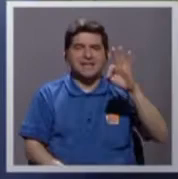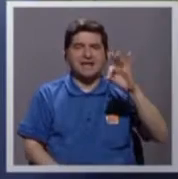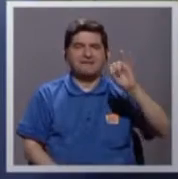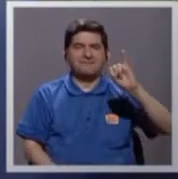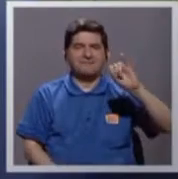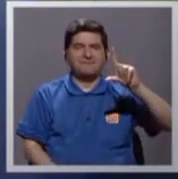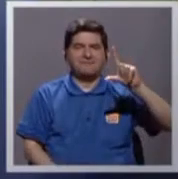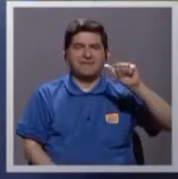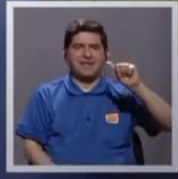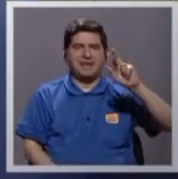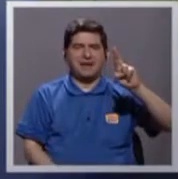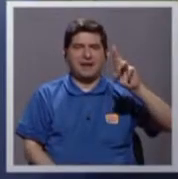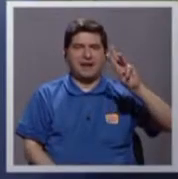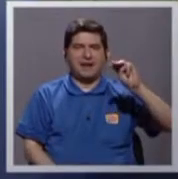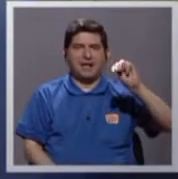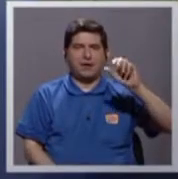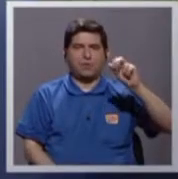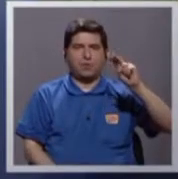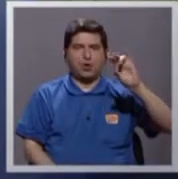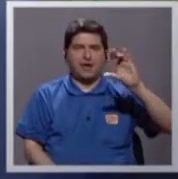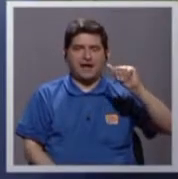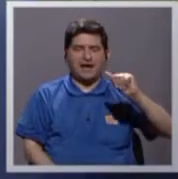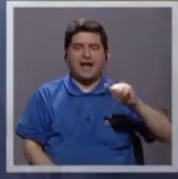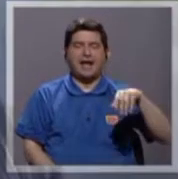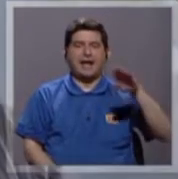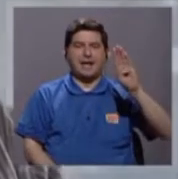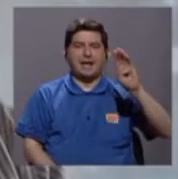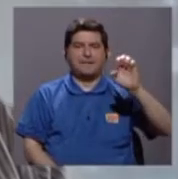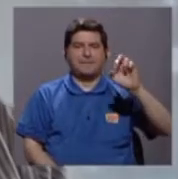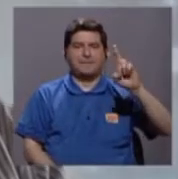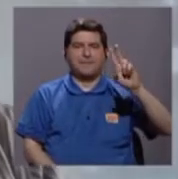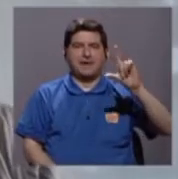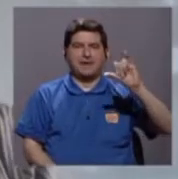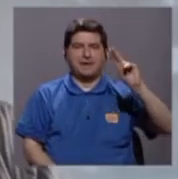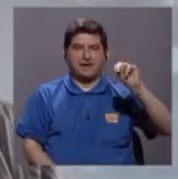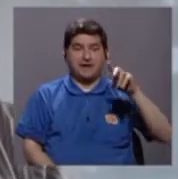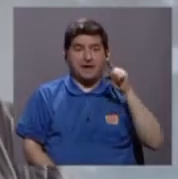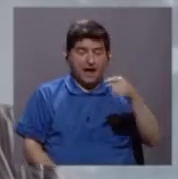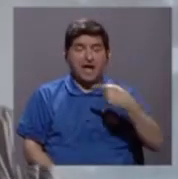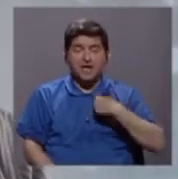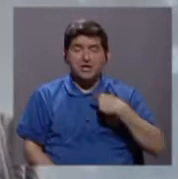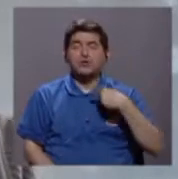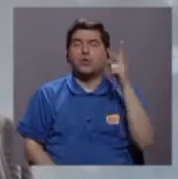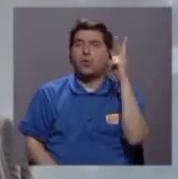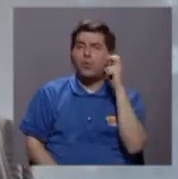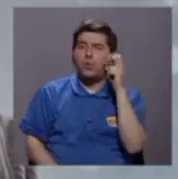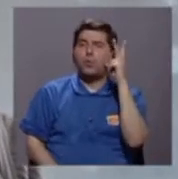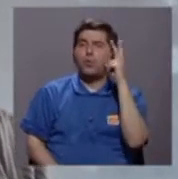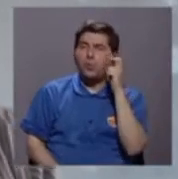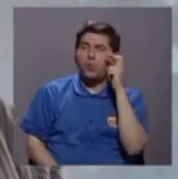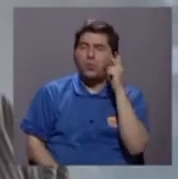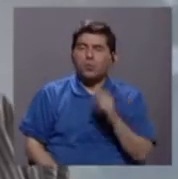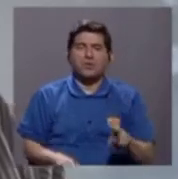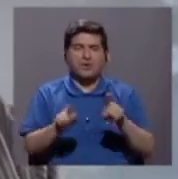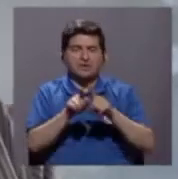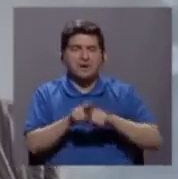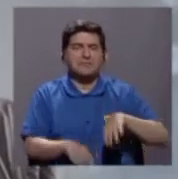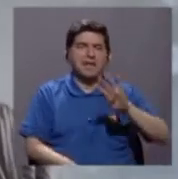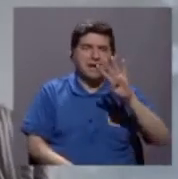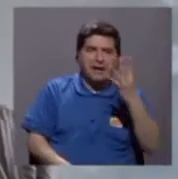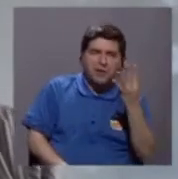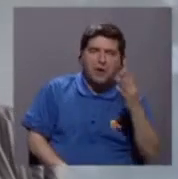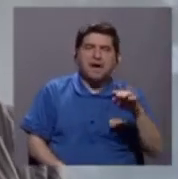tengo. Eso es una cuestión de coleccionistas, pero eso es, ahí me crié oyendo la quinta de Beethoven, la cuarta, la